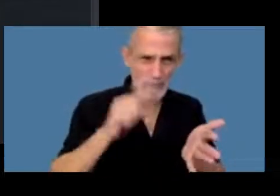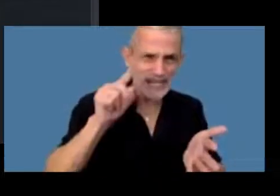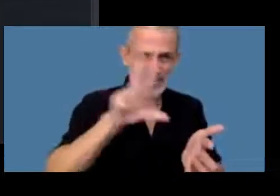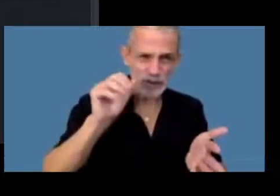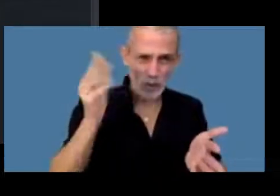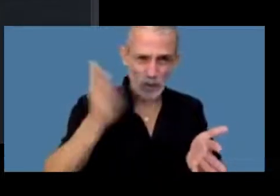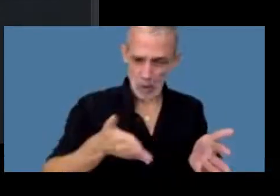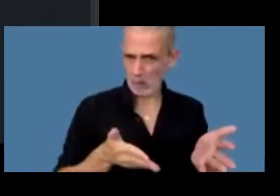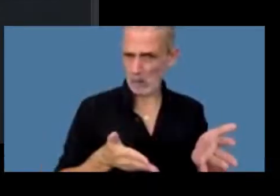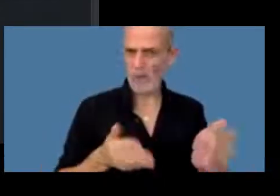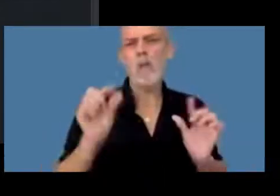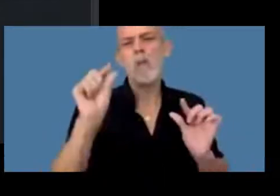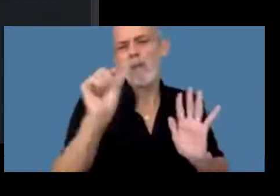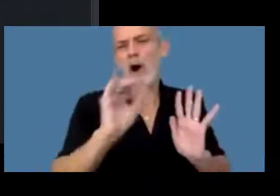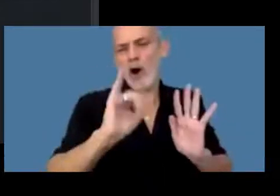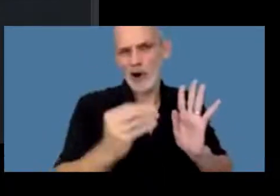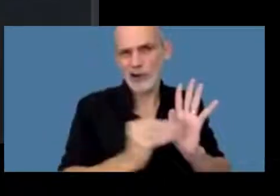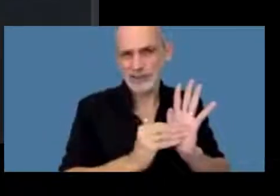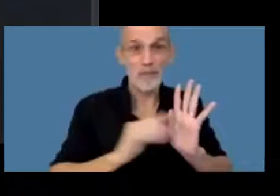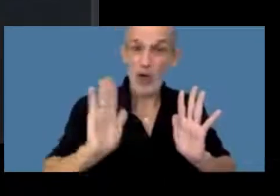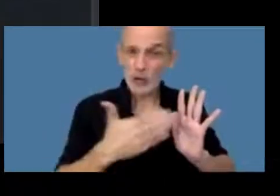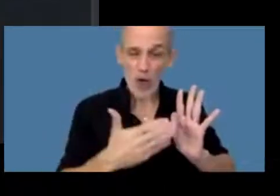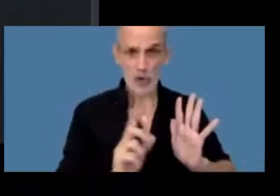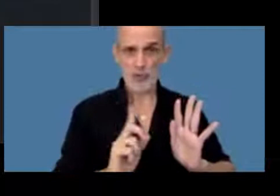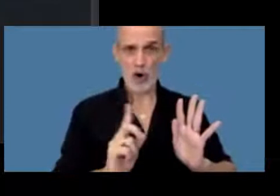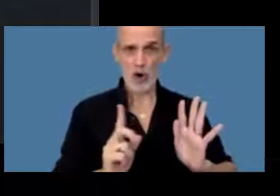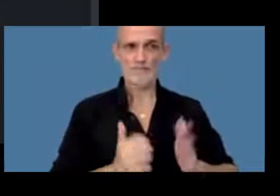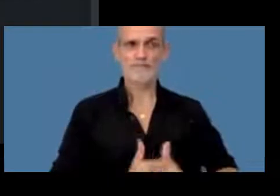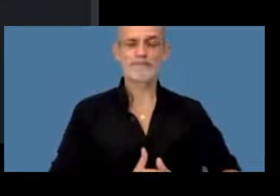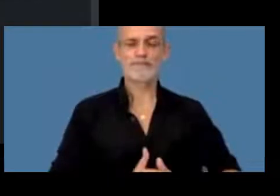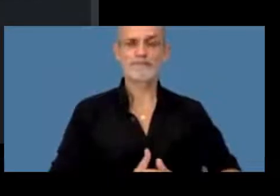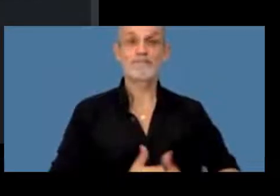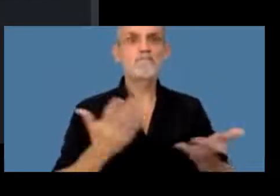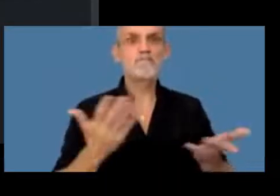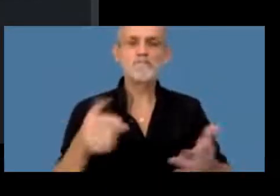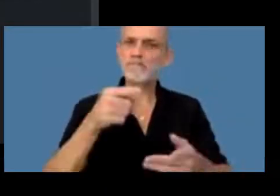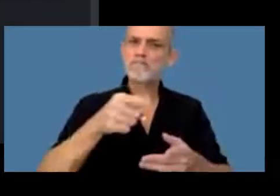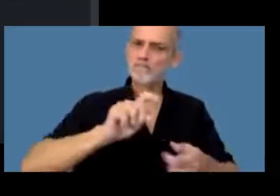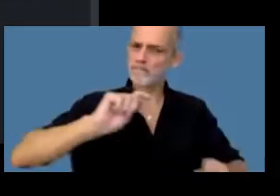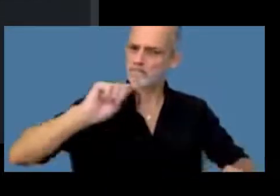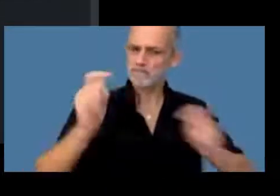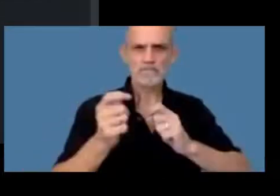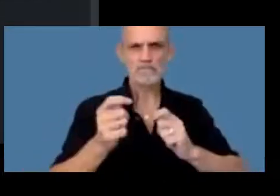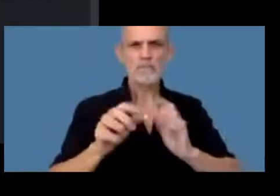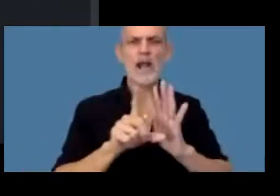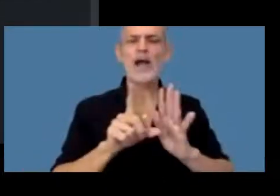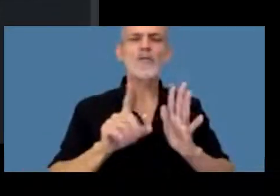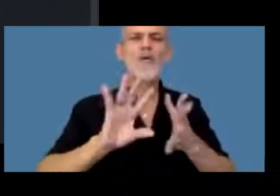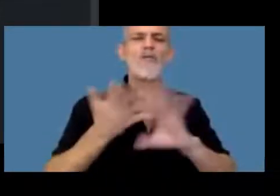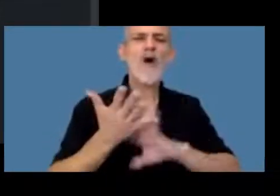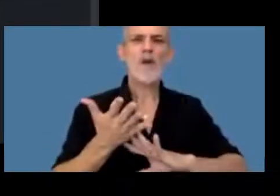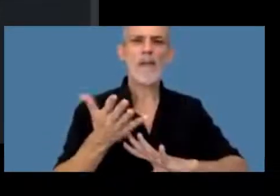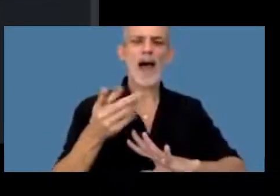parte, digamos, ¿cierto? No en todo, digamos, ¿no? Entonces eso cambia la ley de gravedad en